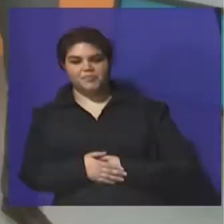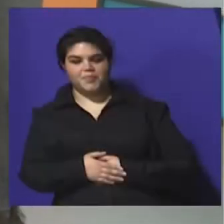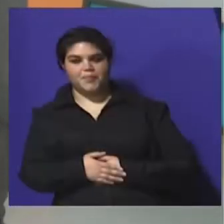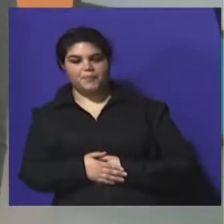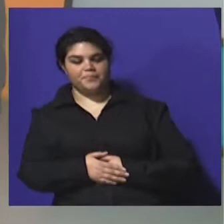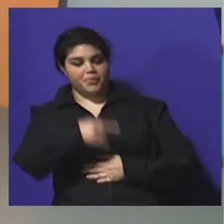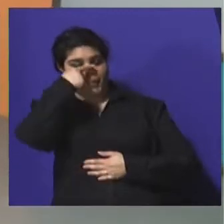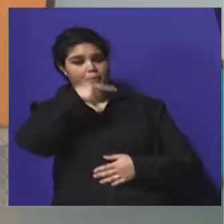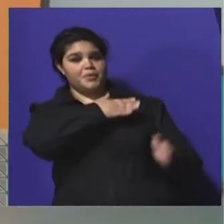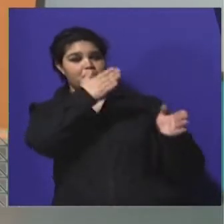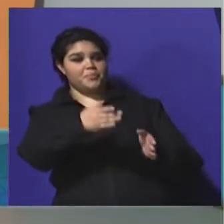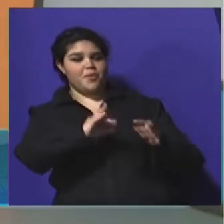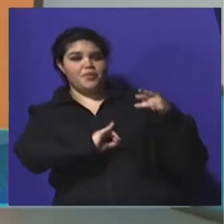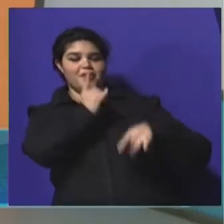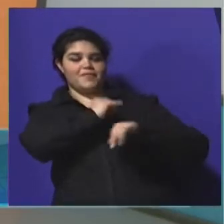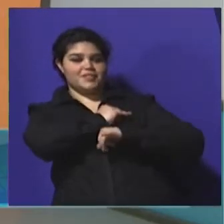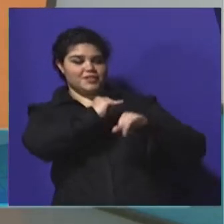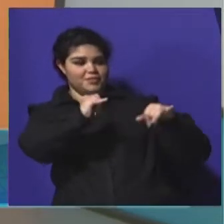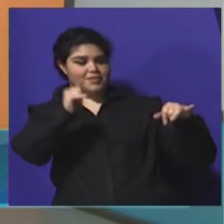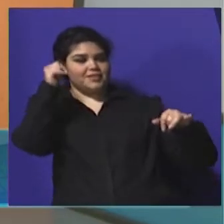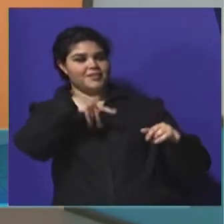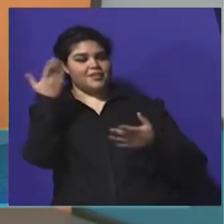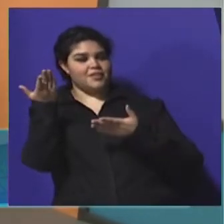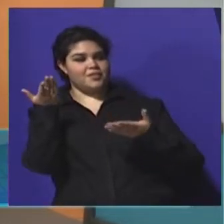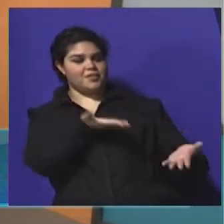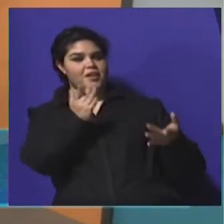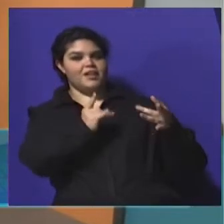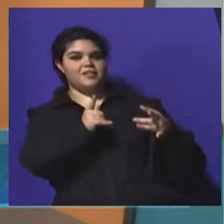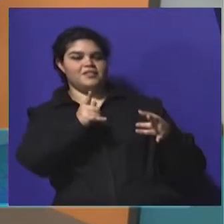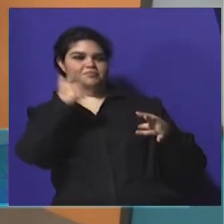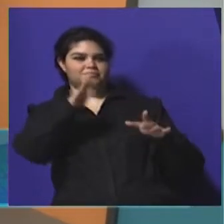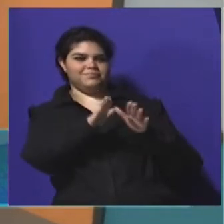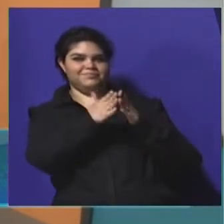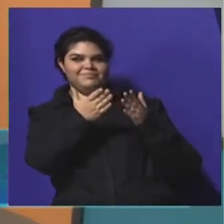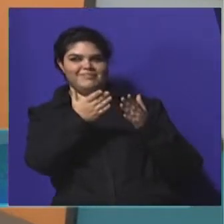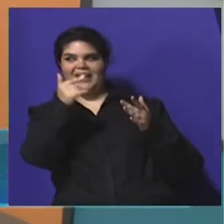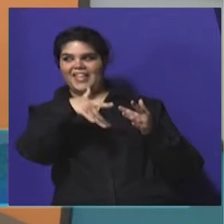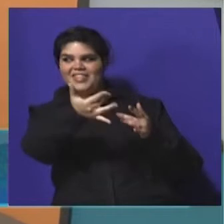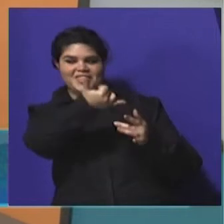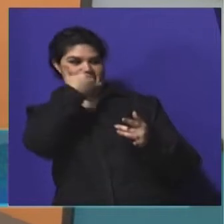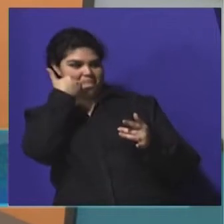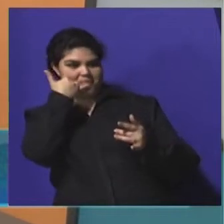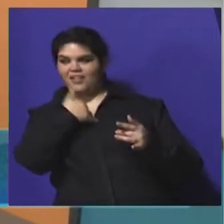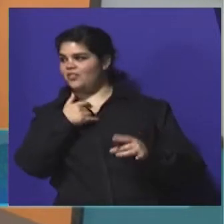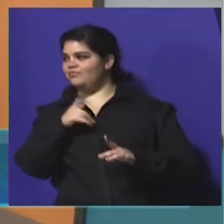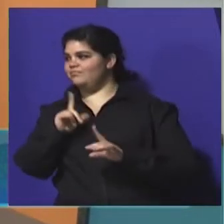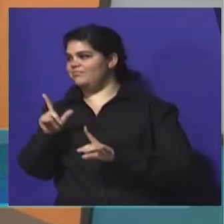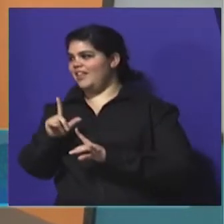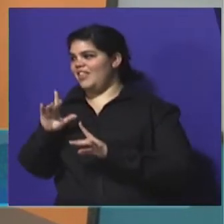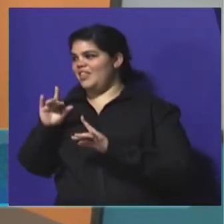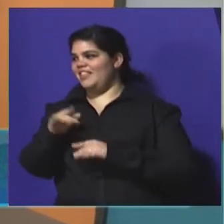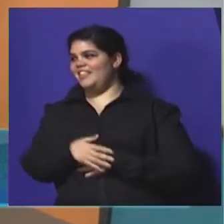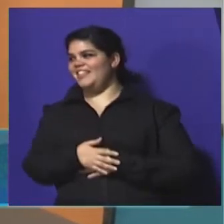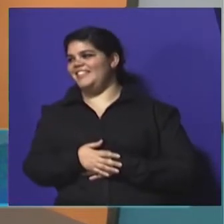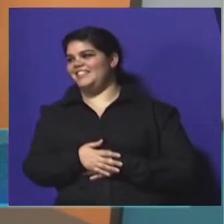último lo que en universidad noticias recibimos un llamado en la real academia española el teatro anís está no solamente es más difícil de decir sino que